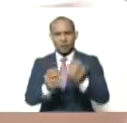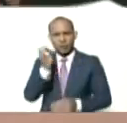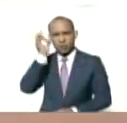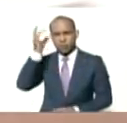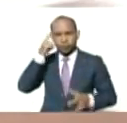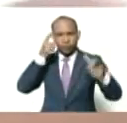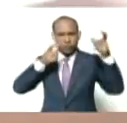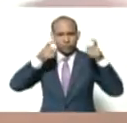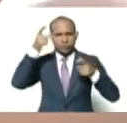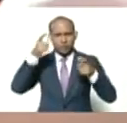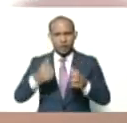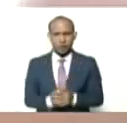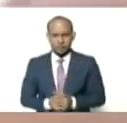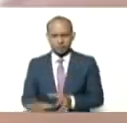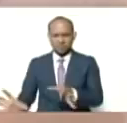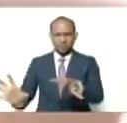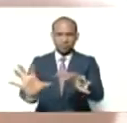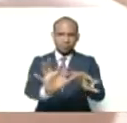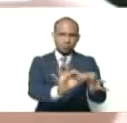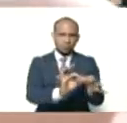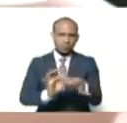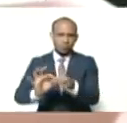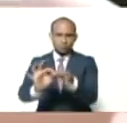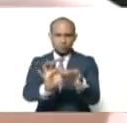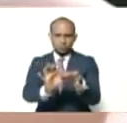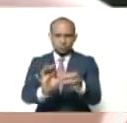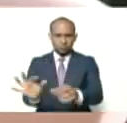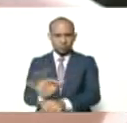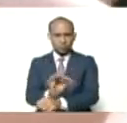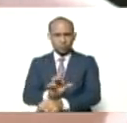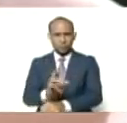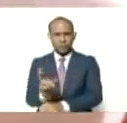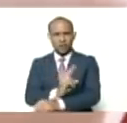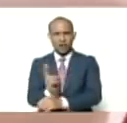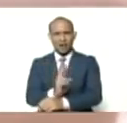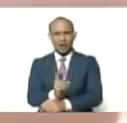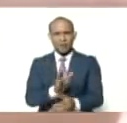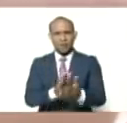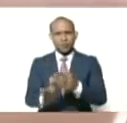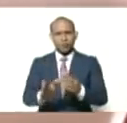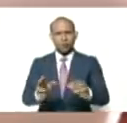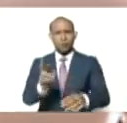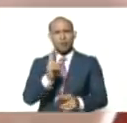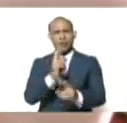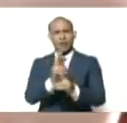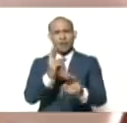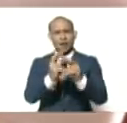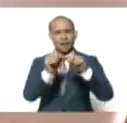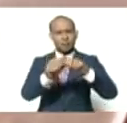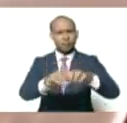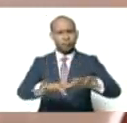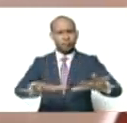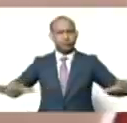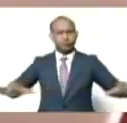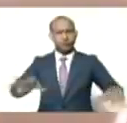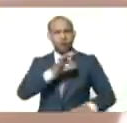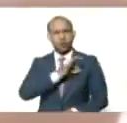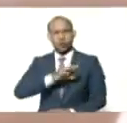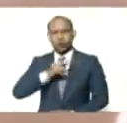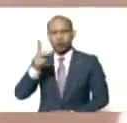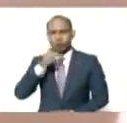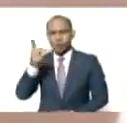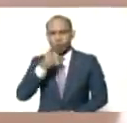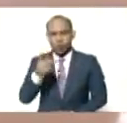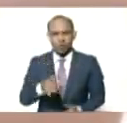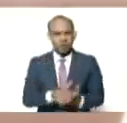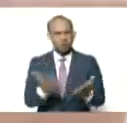Chávez, vinculándolo de forma efectiva a la red de articulación y acción sociopolítica RAS,